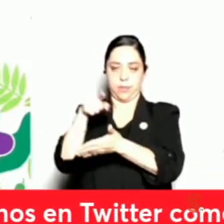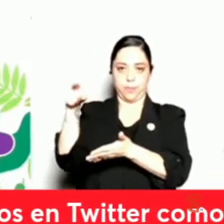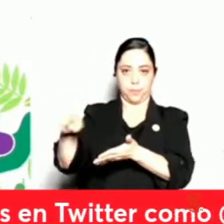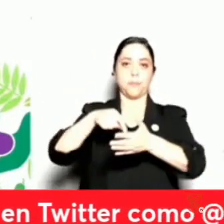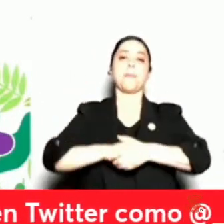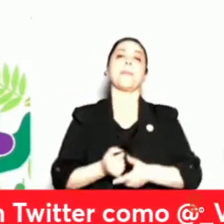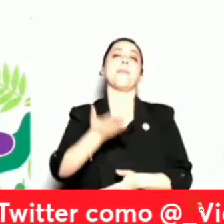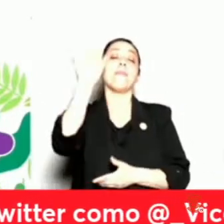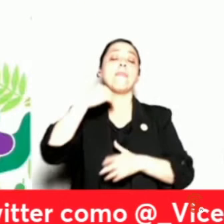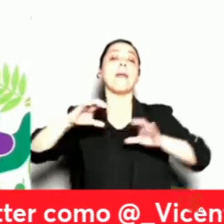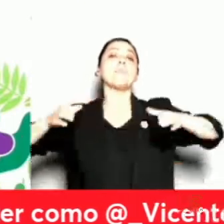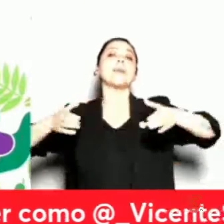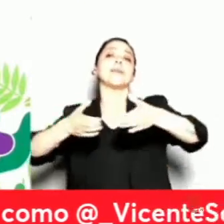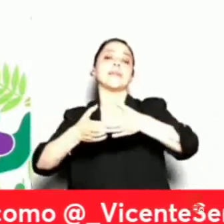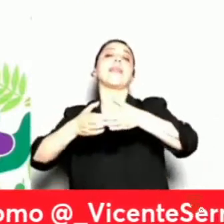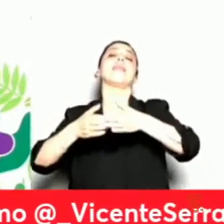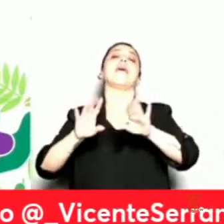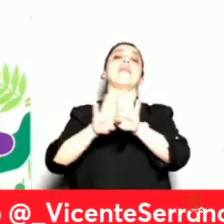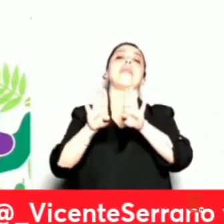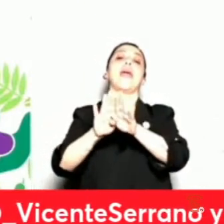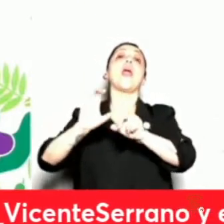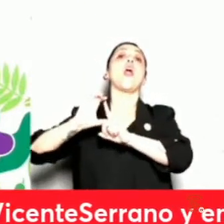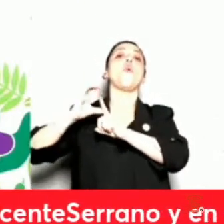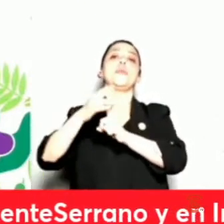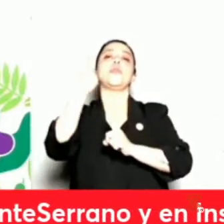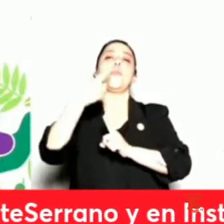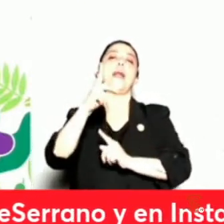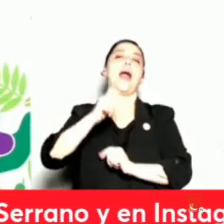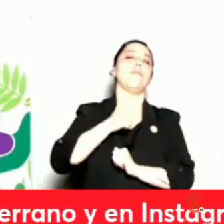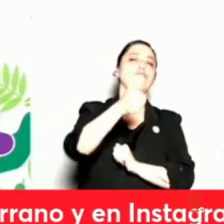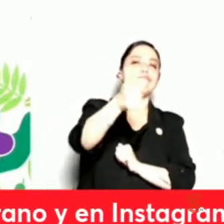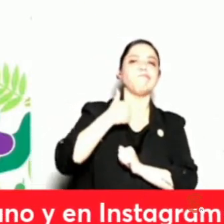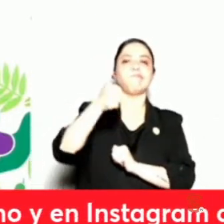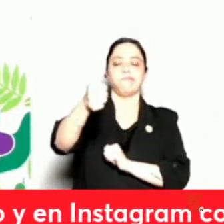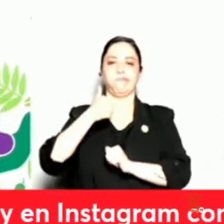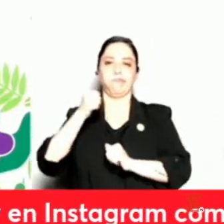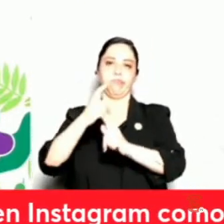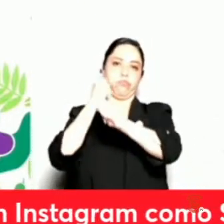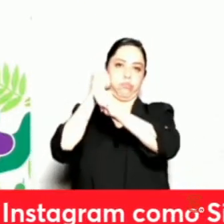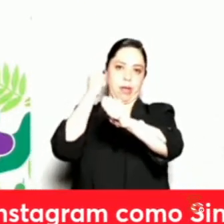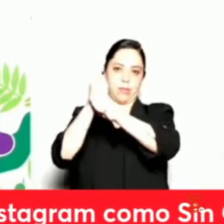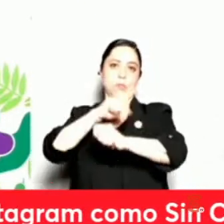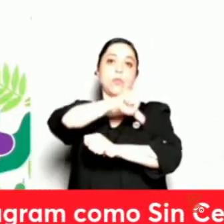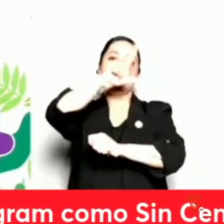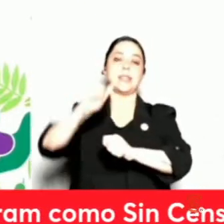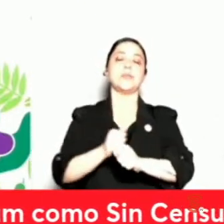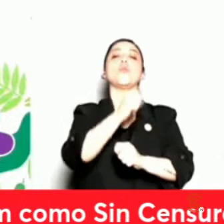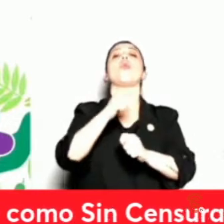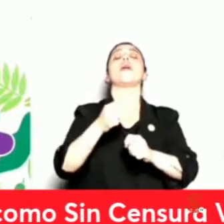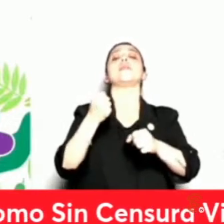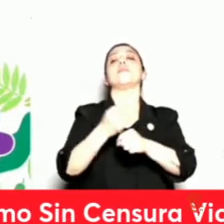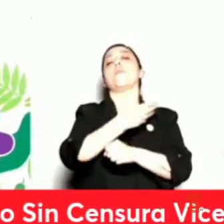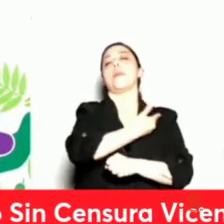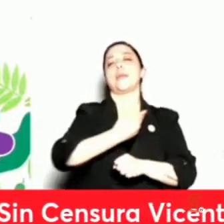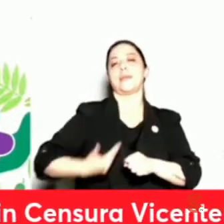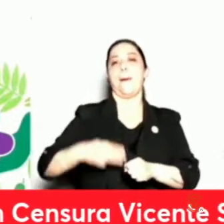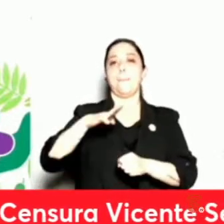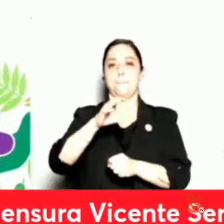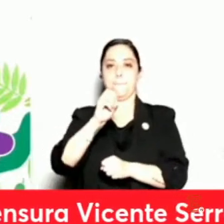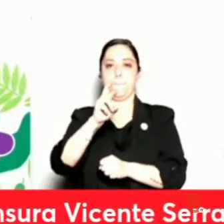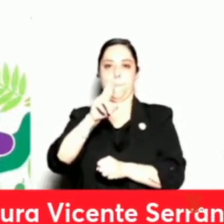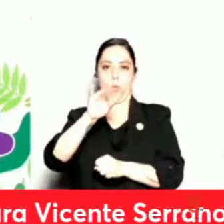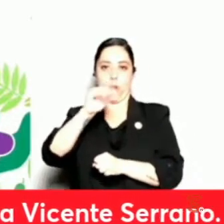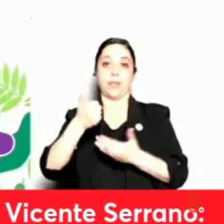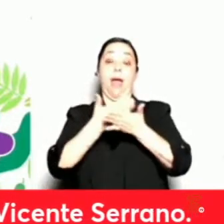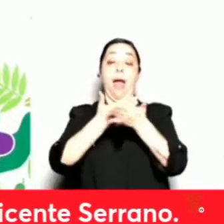de la Comisión de Transporte y Vialidad. Entre 2021 y 2022 se desempeñó como presidente de Morena en la Ciudad de México. Actualmente es